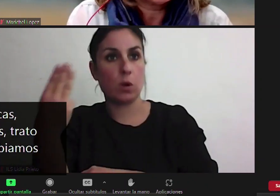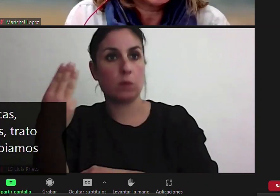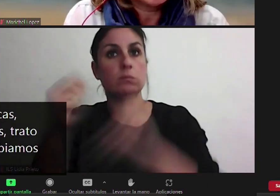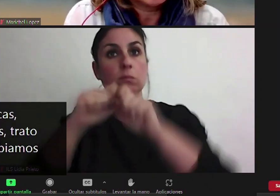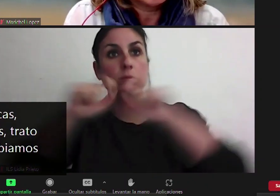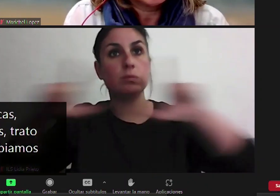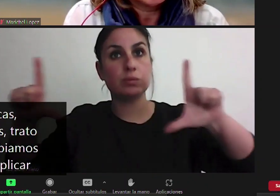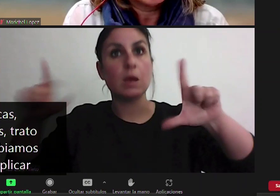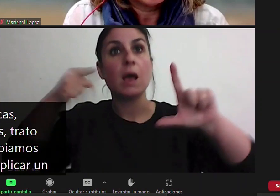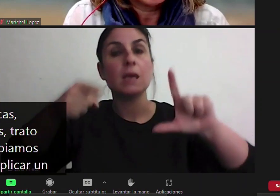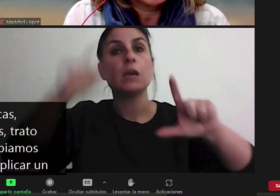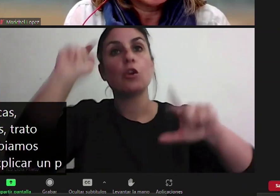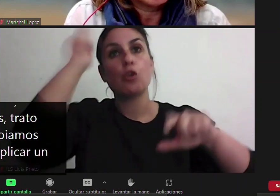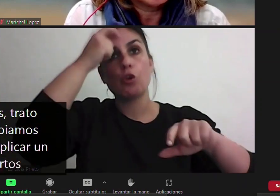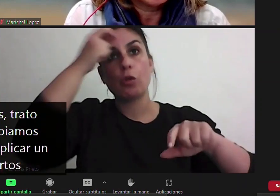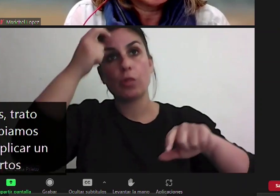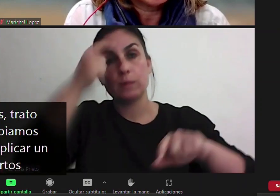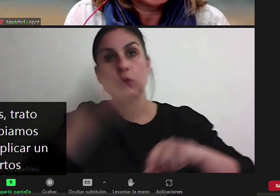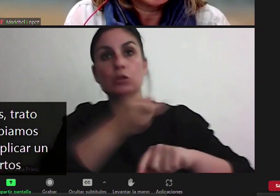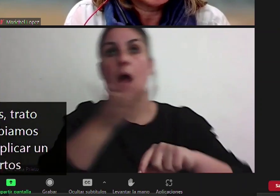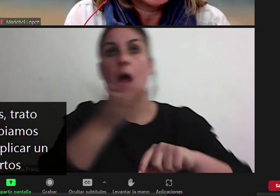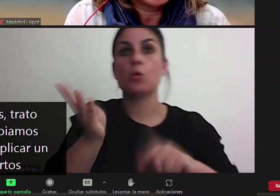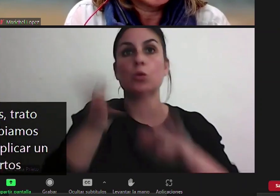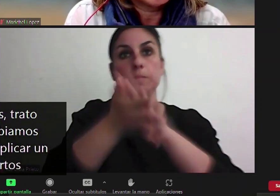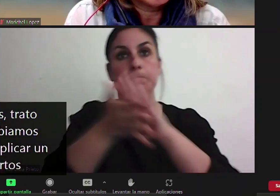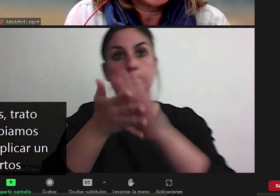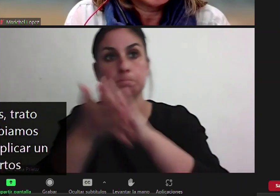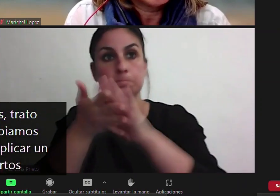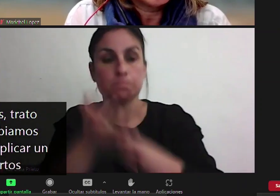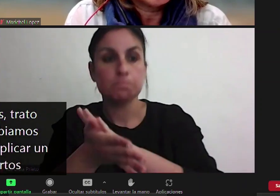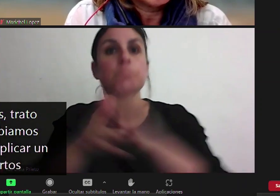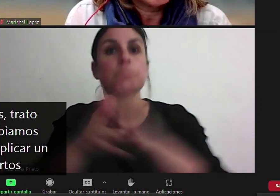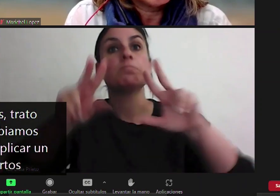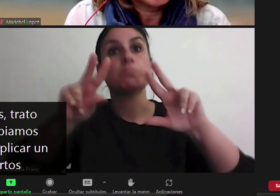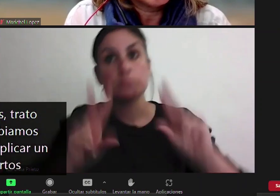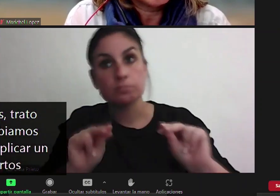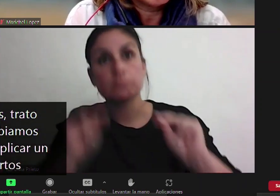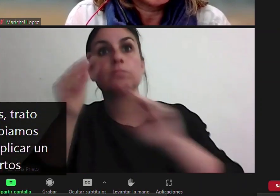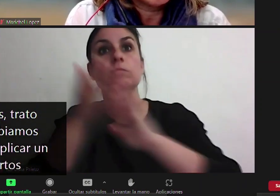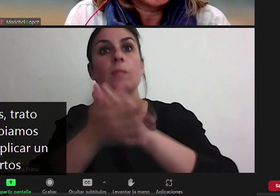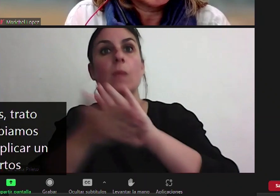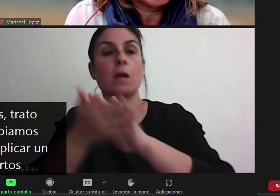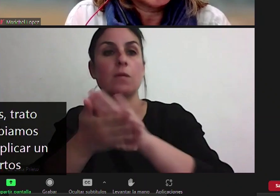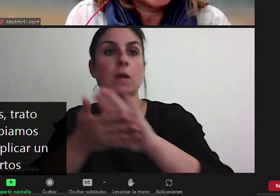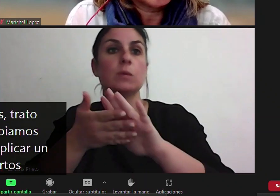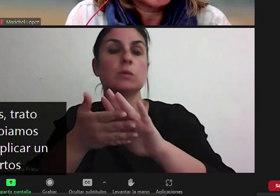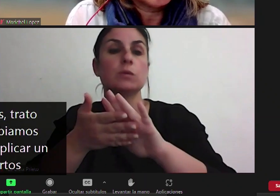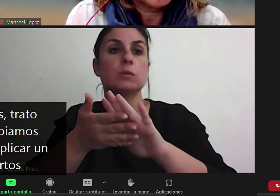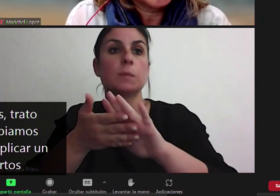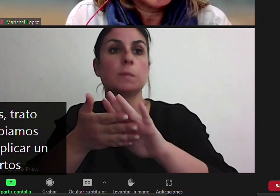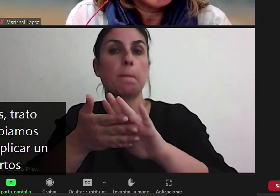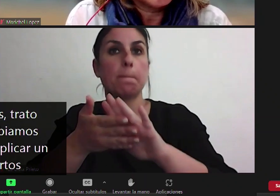poquito ciertos conceptos, de ahí pasaríamos un poquito a contar cómo se ha tratado, ¿no? Porque al final es una cuestión de trato,